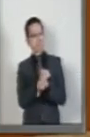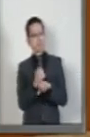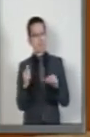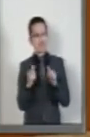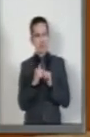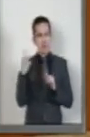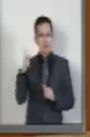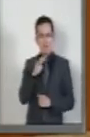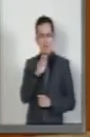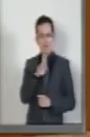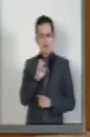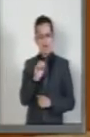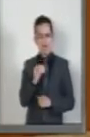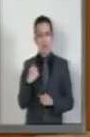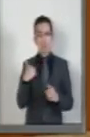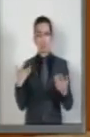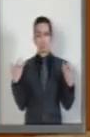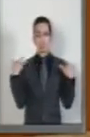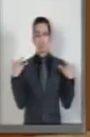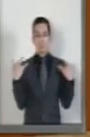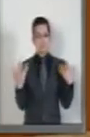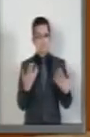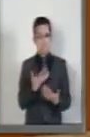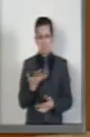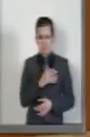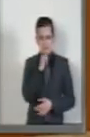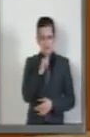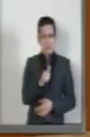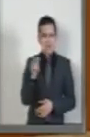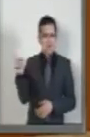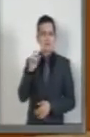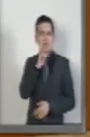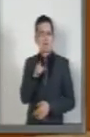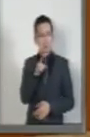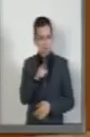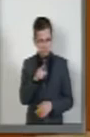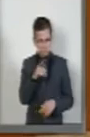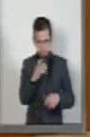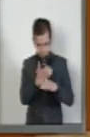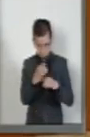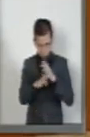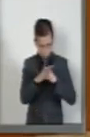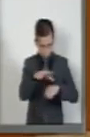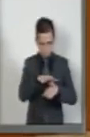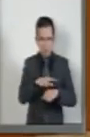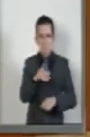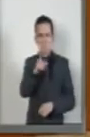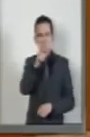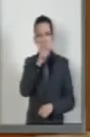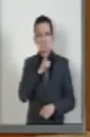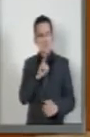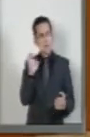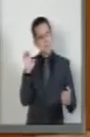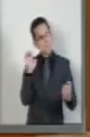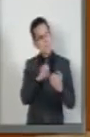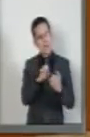de su cargo, para incluso falsear la realidad y mentir a la sociedad.